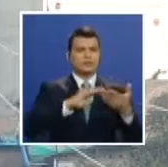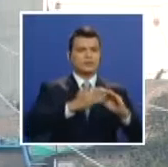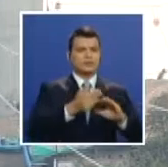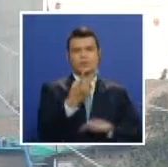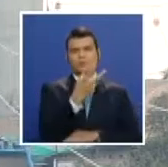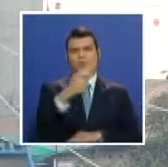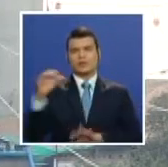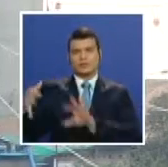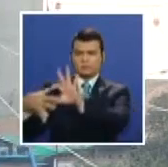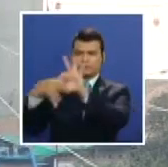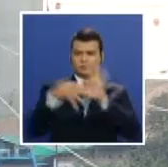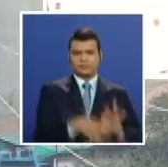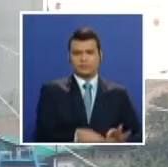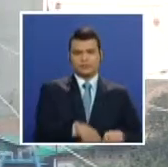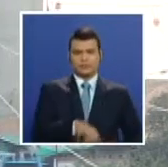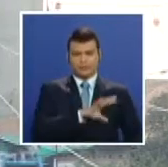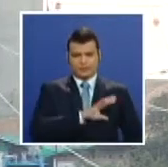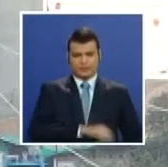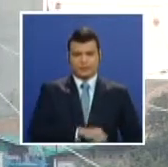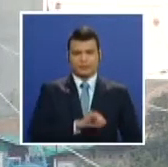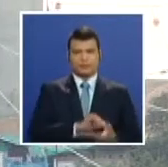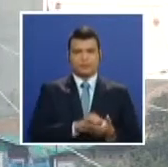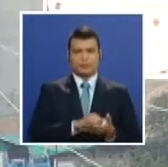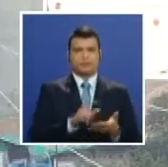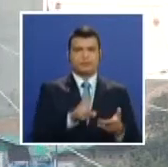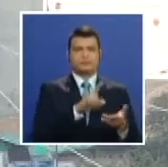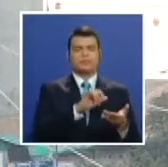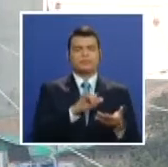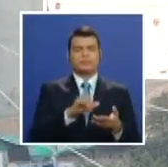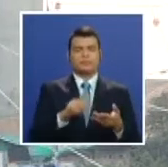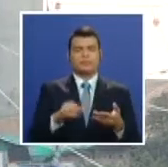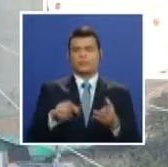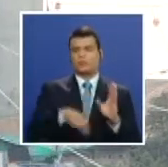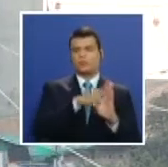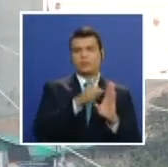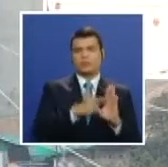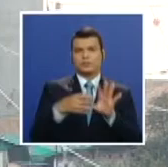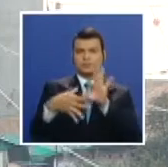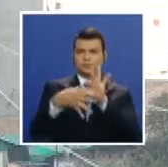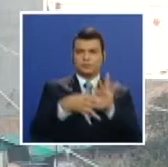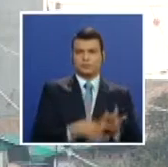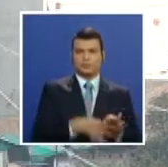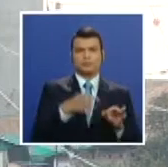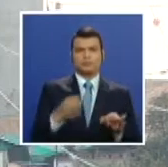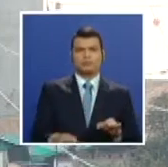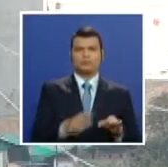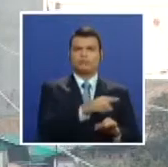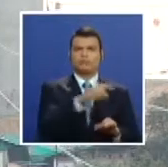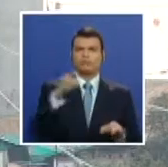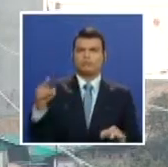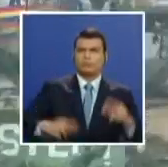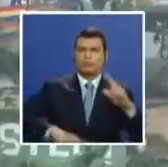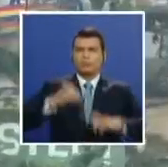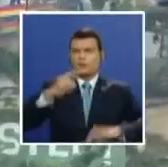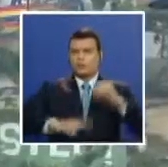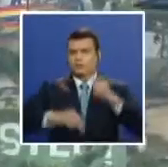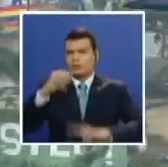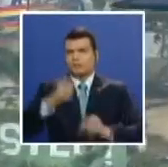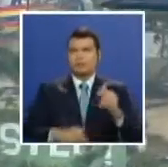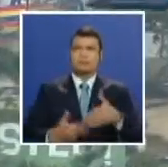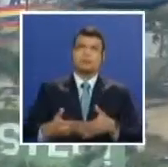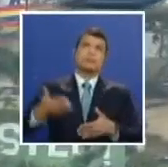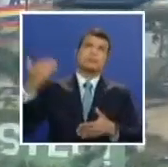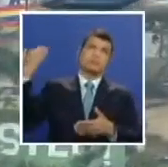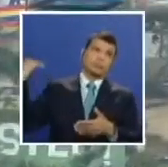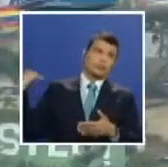20 que es la ladera de santiago de cali con el resto de la capital vallecaucana mire una infraestructura y una megaobra que se esperaba desde